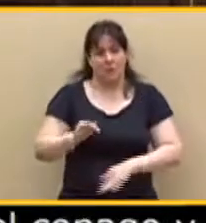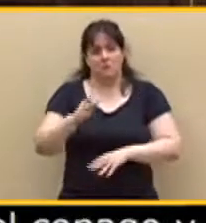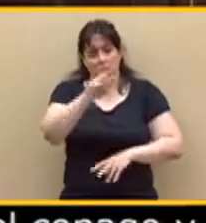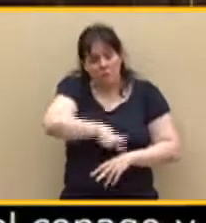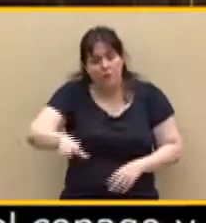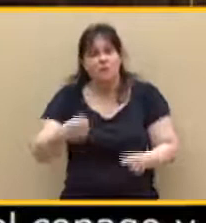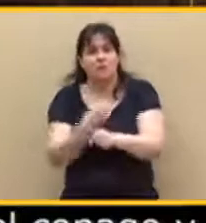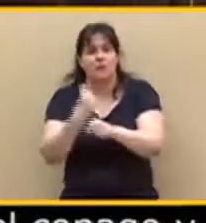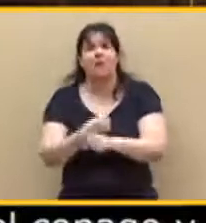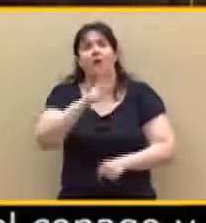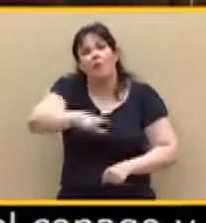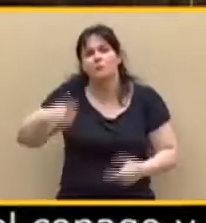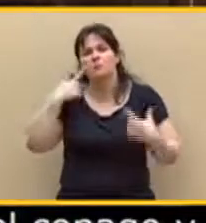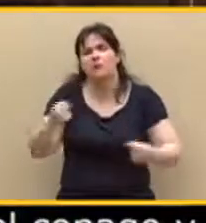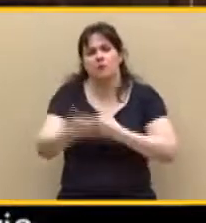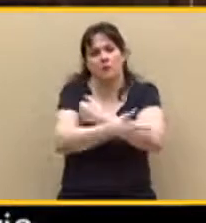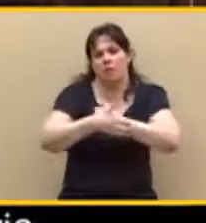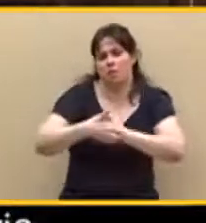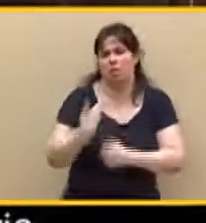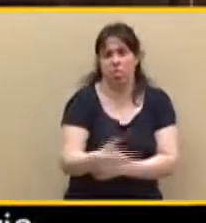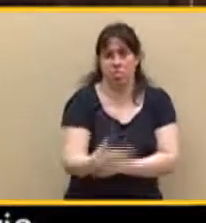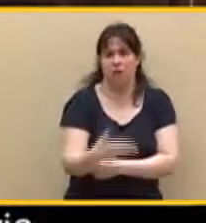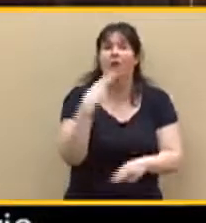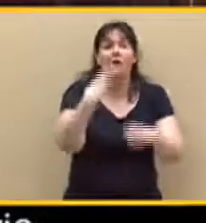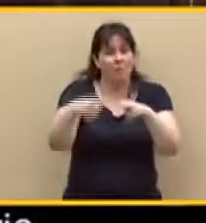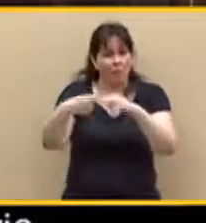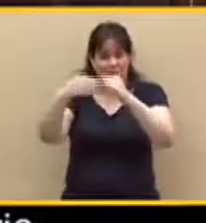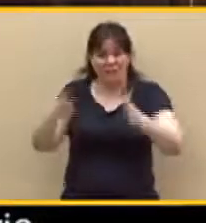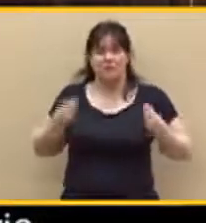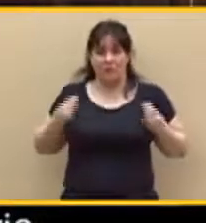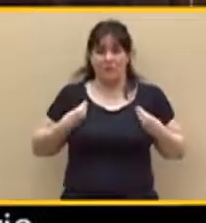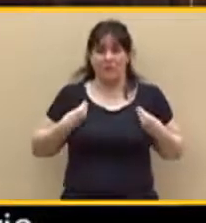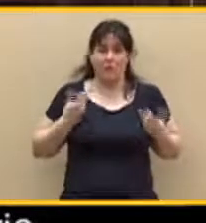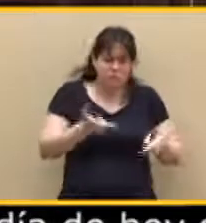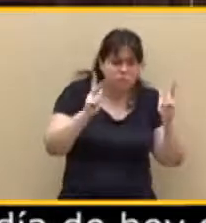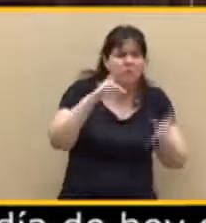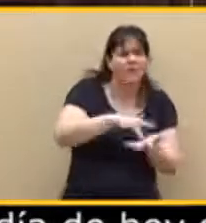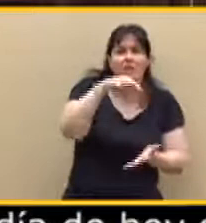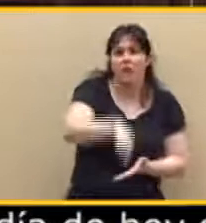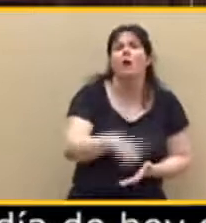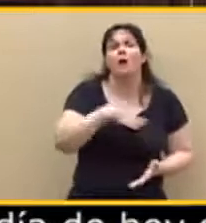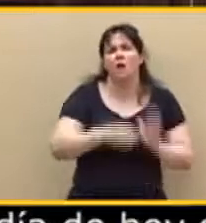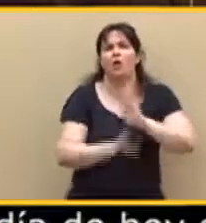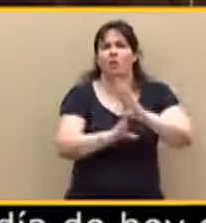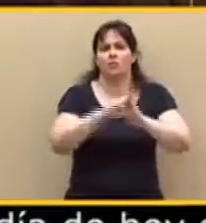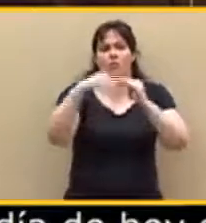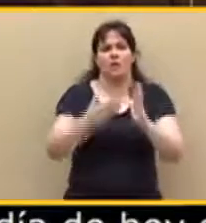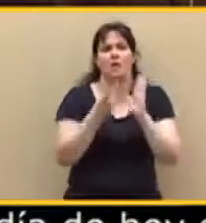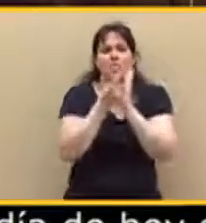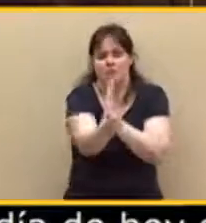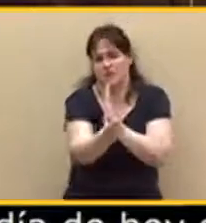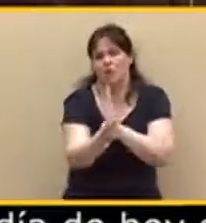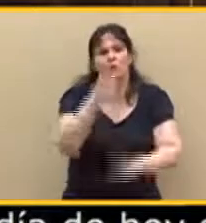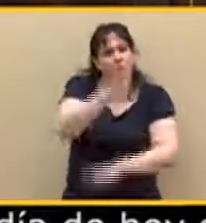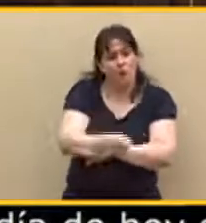sanitario. Sus políticas de vivienda han permitido que a día de hoy se sigan produciendo desalojos forzosos sin alternativa habitacional,